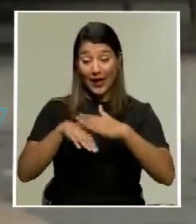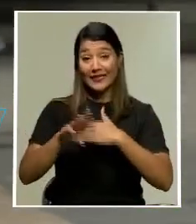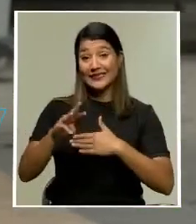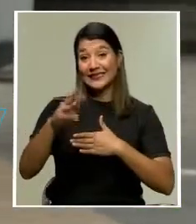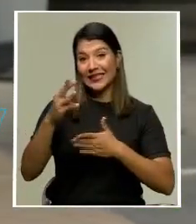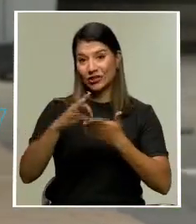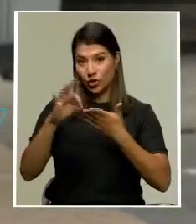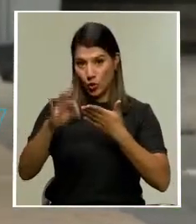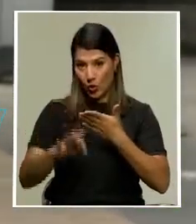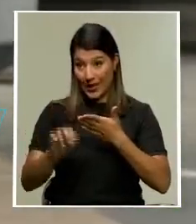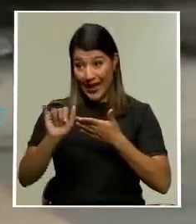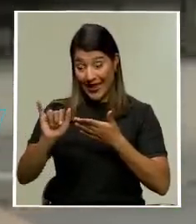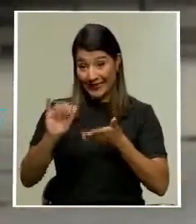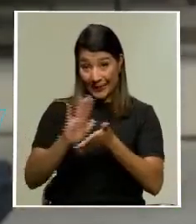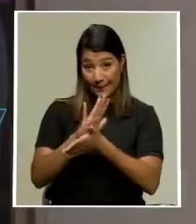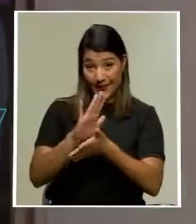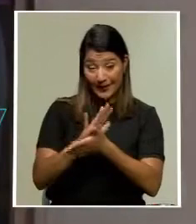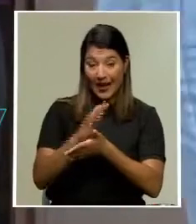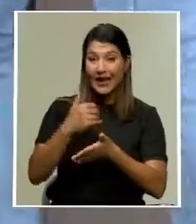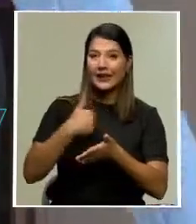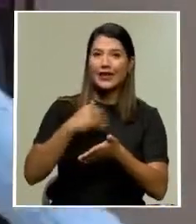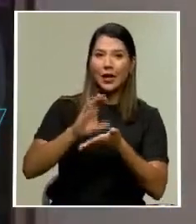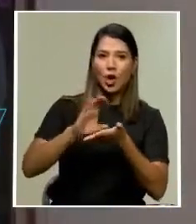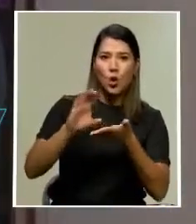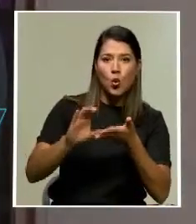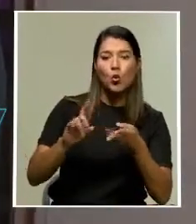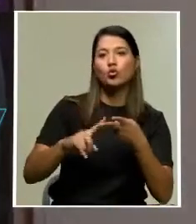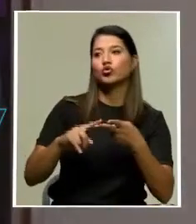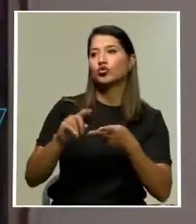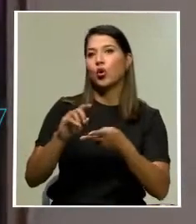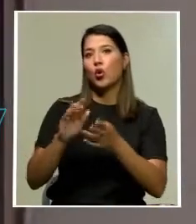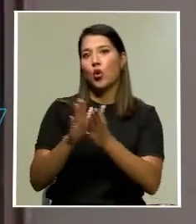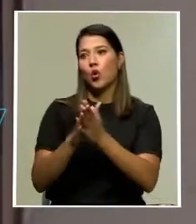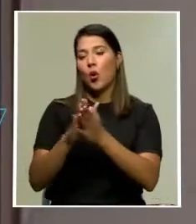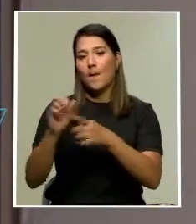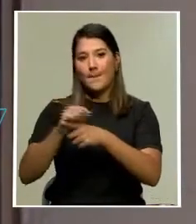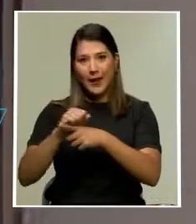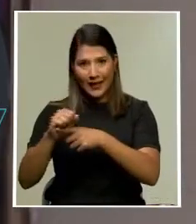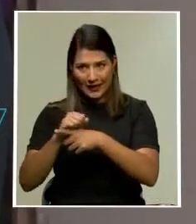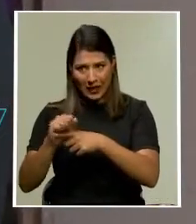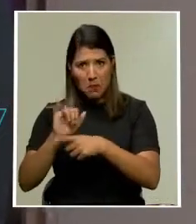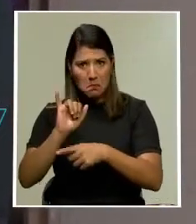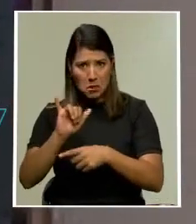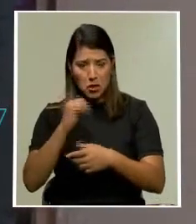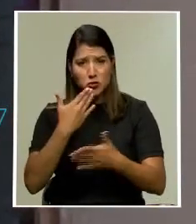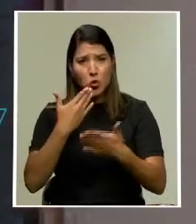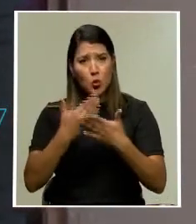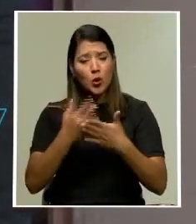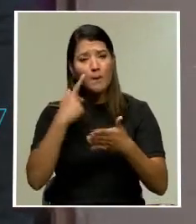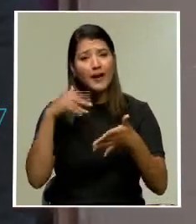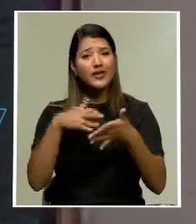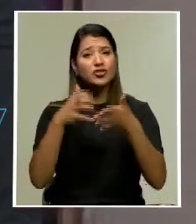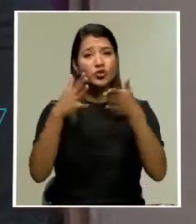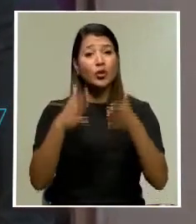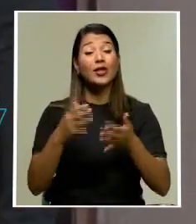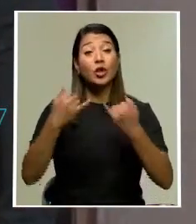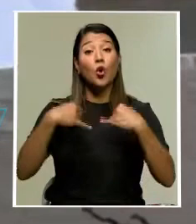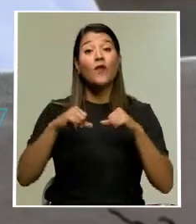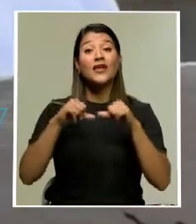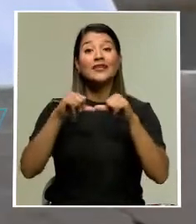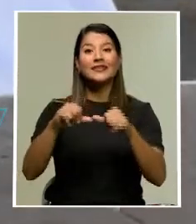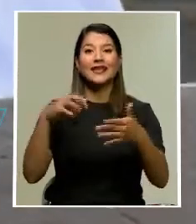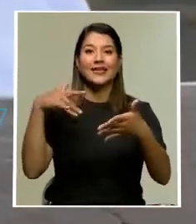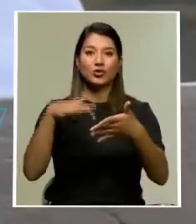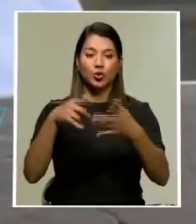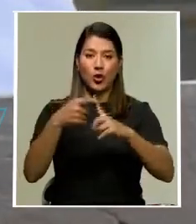videos introductorios, libros de prácticas y links para prácticas, son también útiles para estudiantes que se mantienen estudiando desde